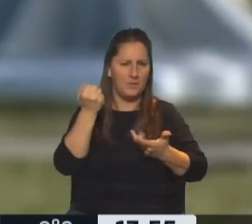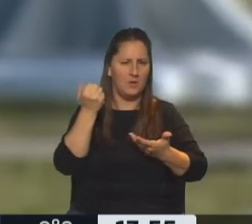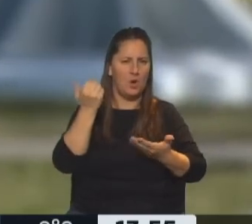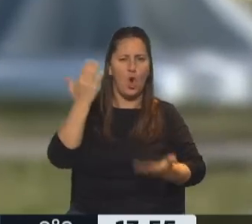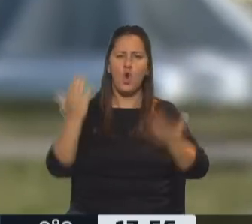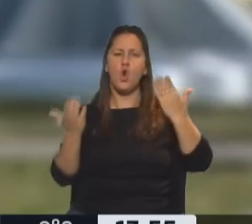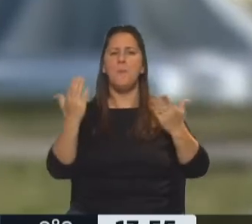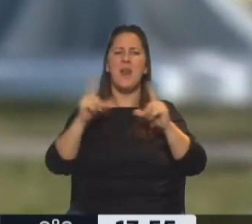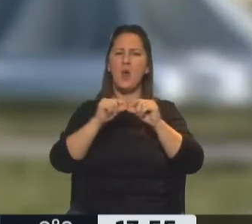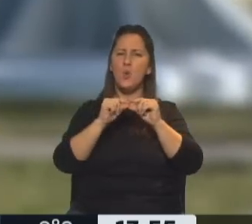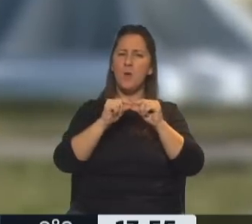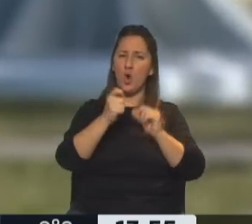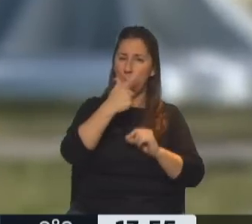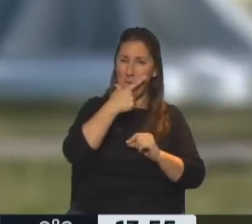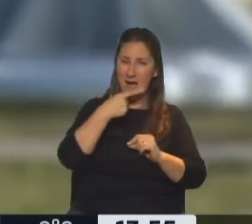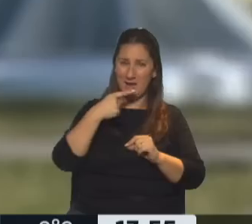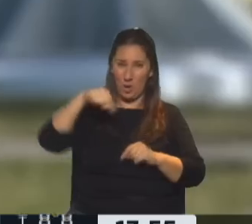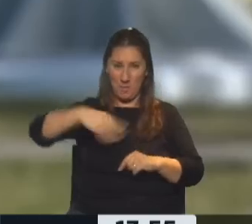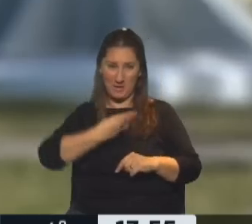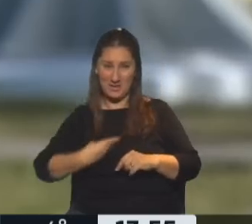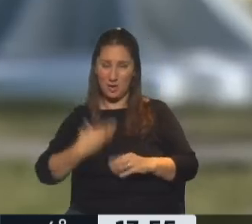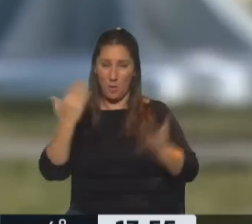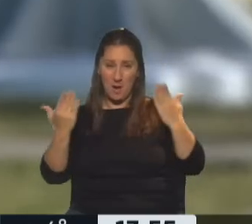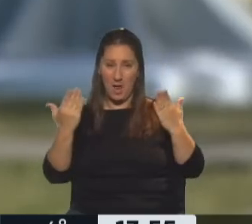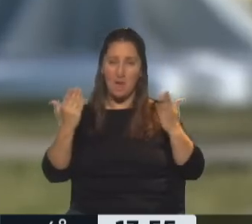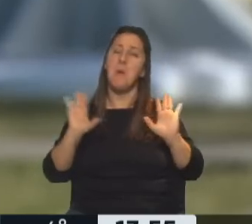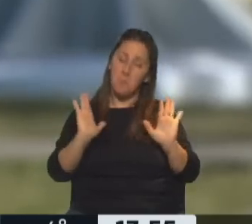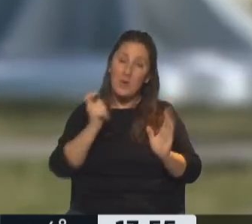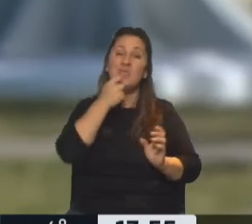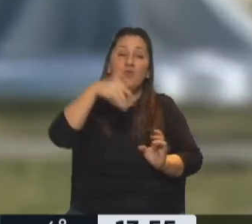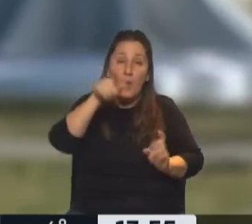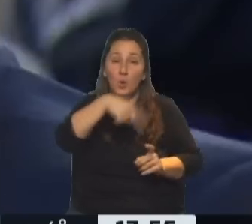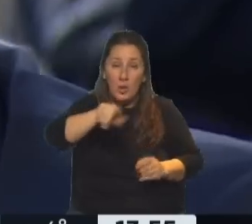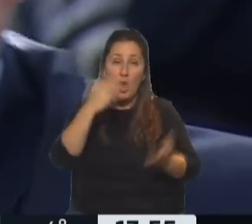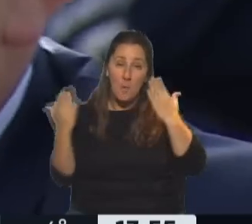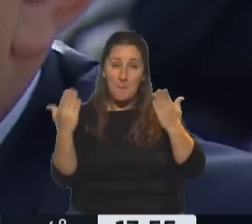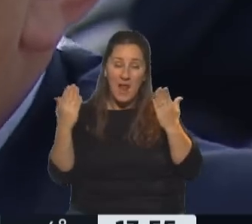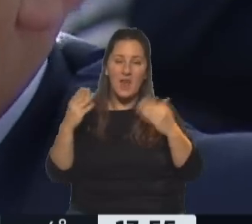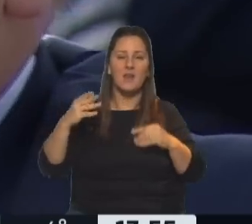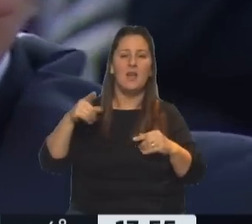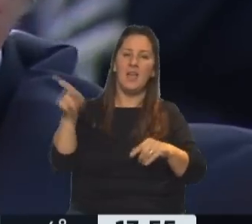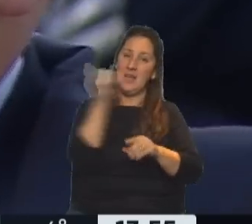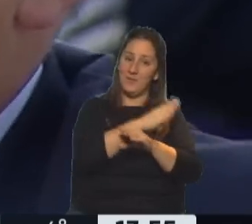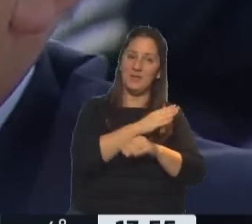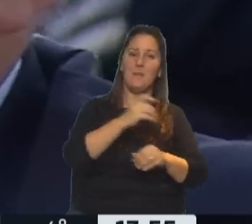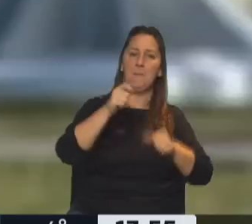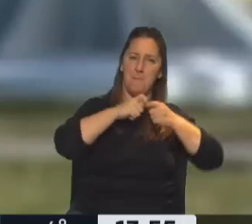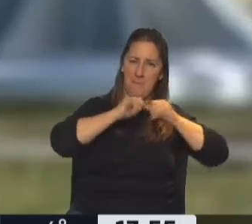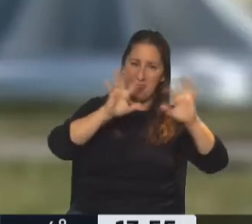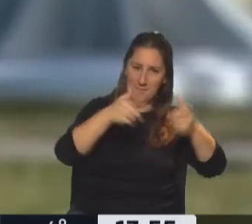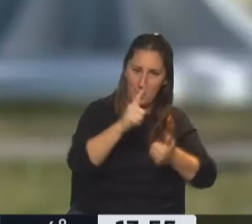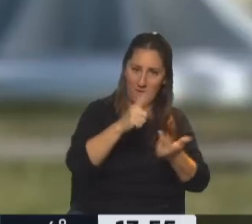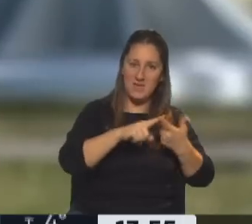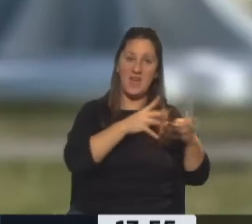nuestros números con los de Macri. Y si los comparan, recuerden que ellos no tenían ni pandemia